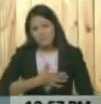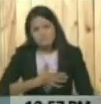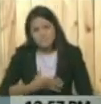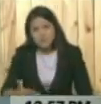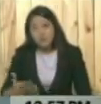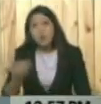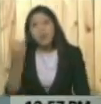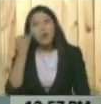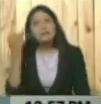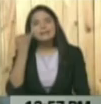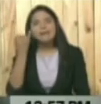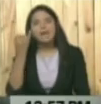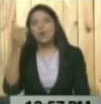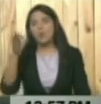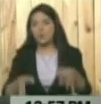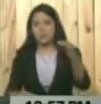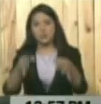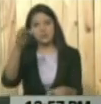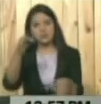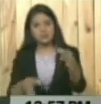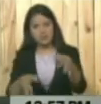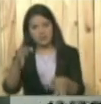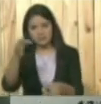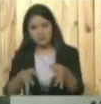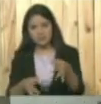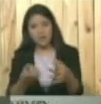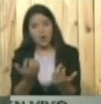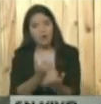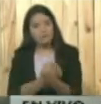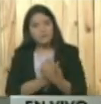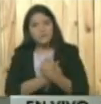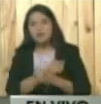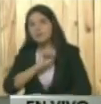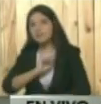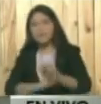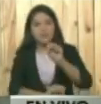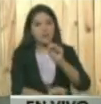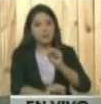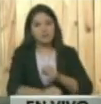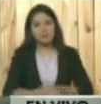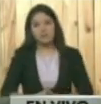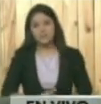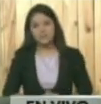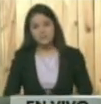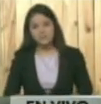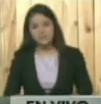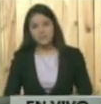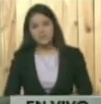las ideas de justicia y que con pasión defienden que